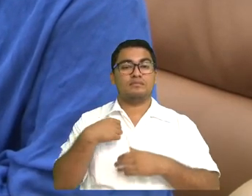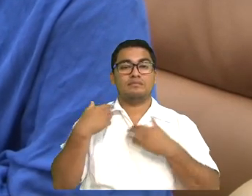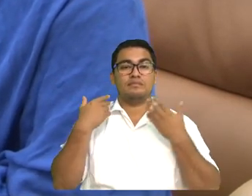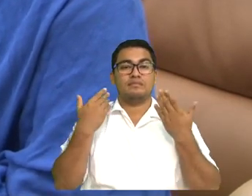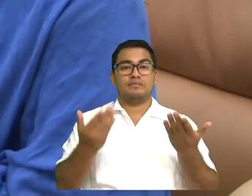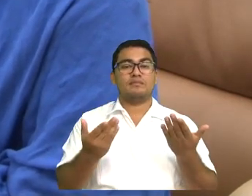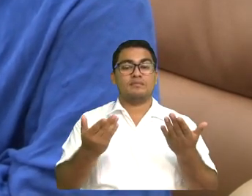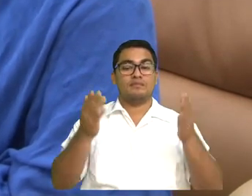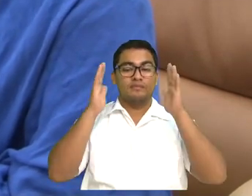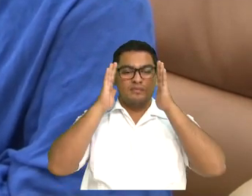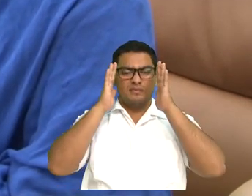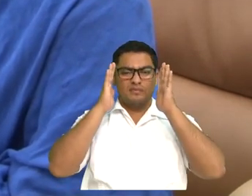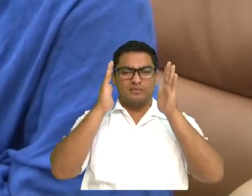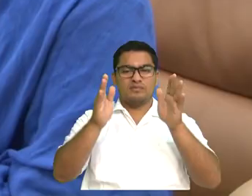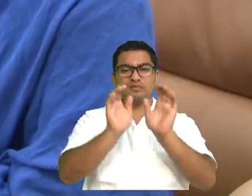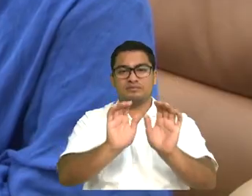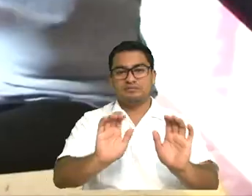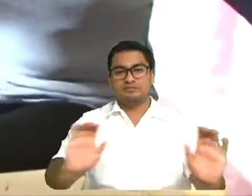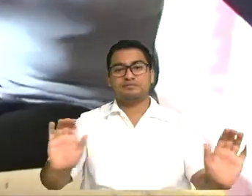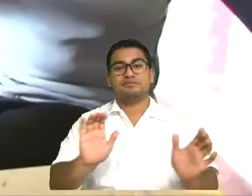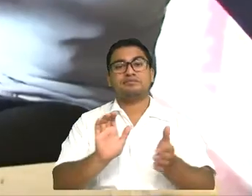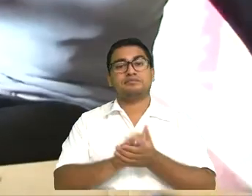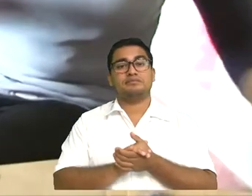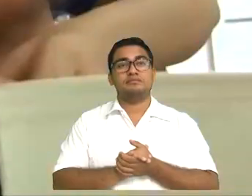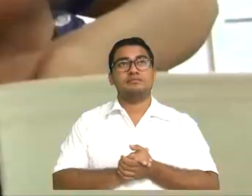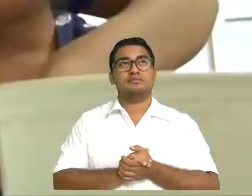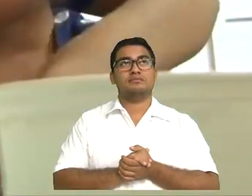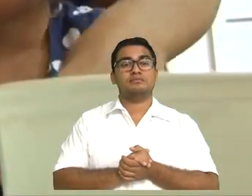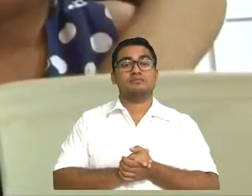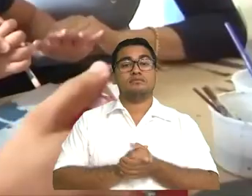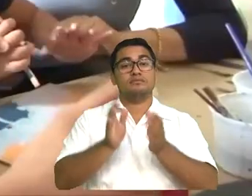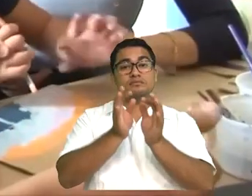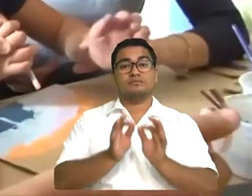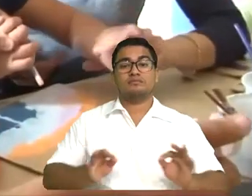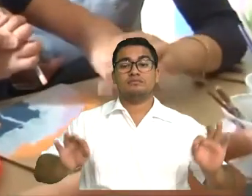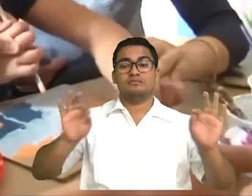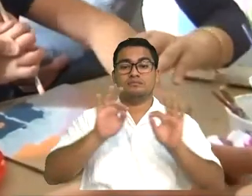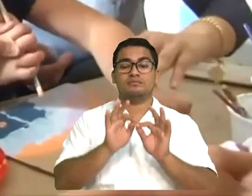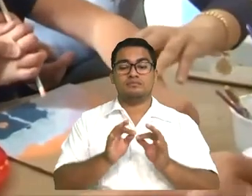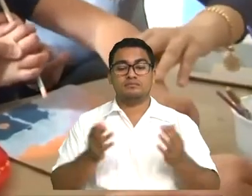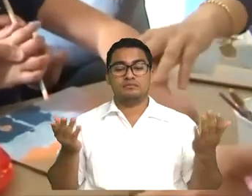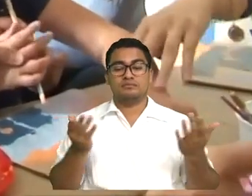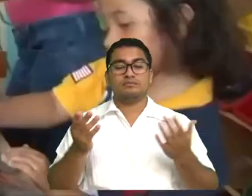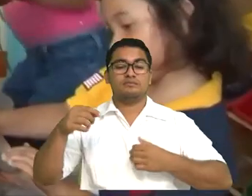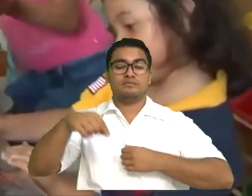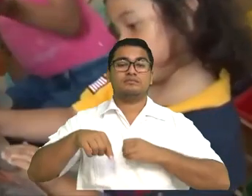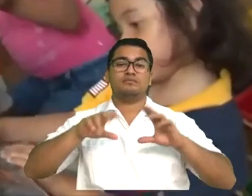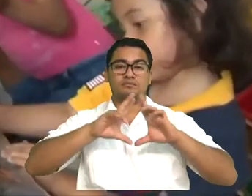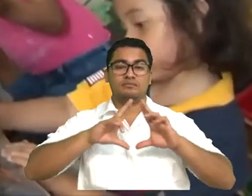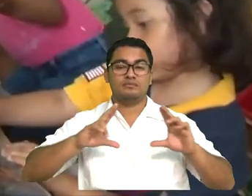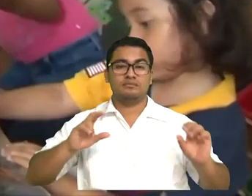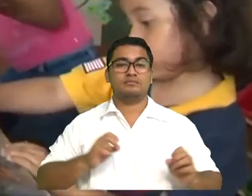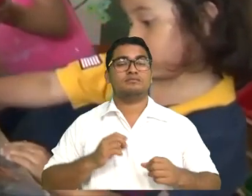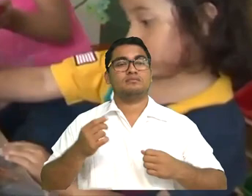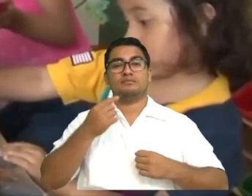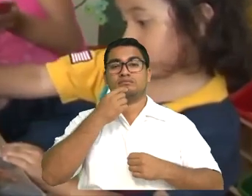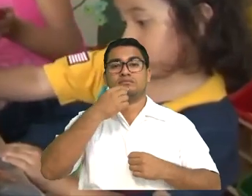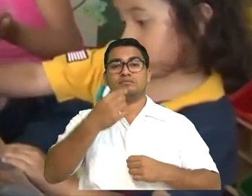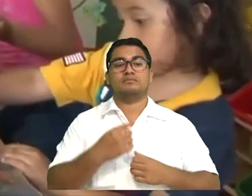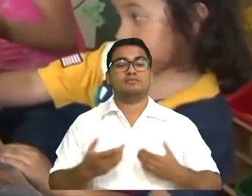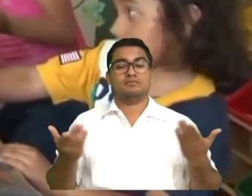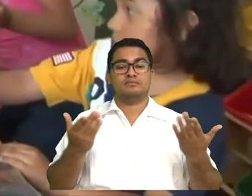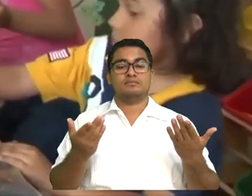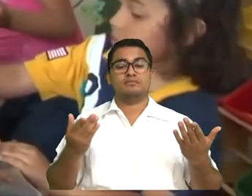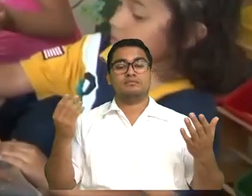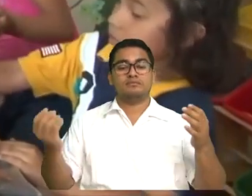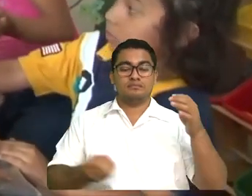realizadas en función de la primera infancia. Uno de los principales avances obtenidos por nuestro país en esta materia es la inclusión